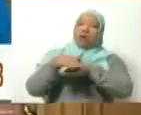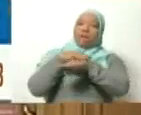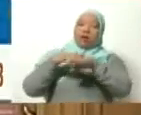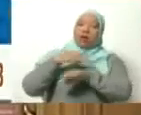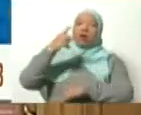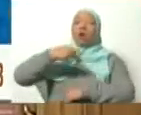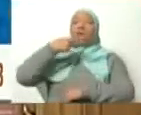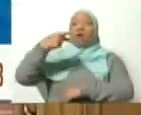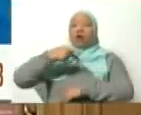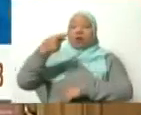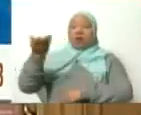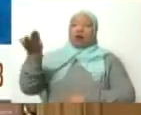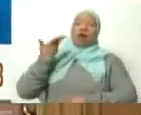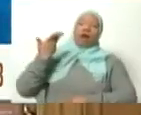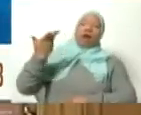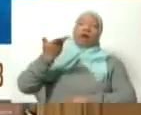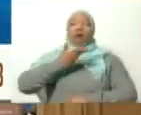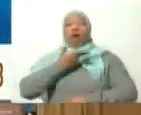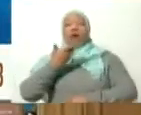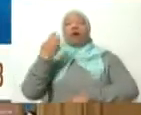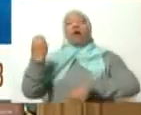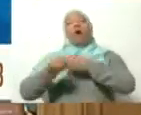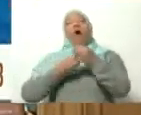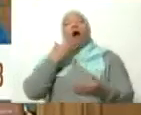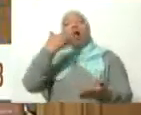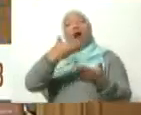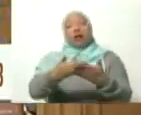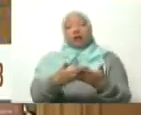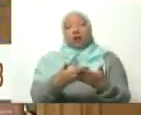Política Antibloqueo. También